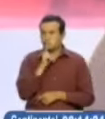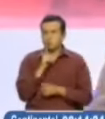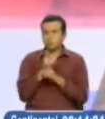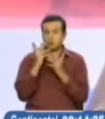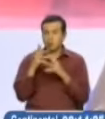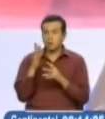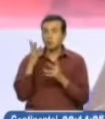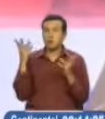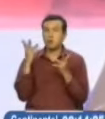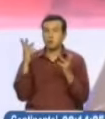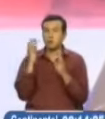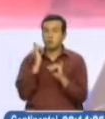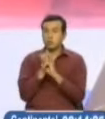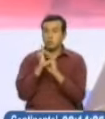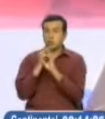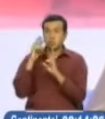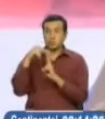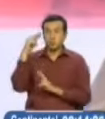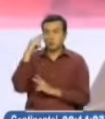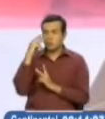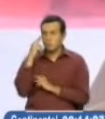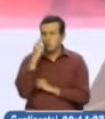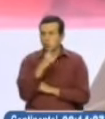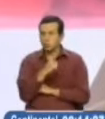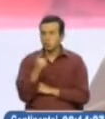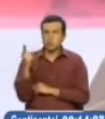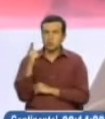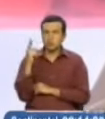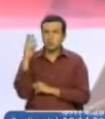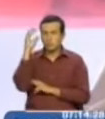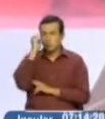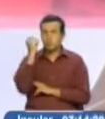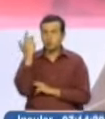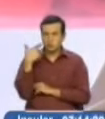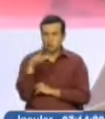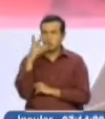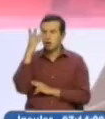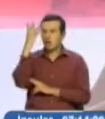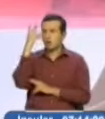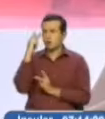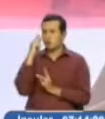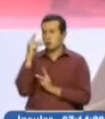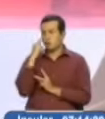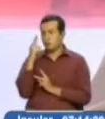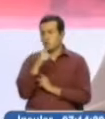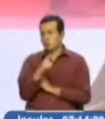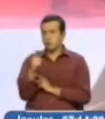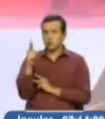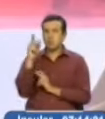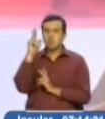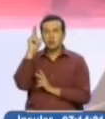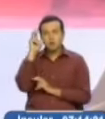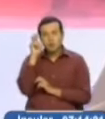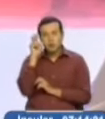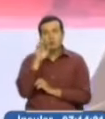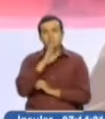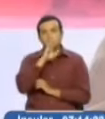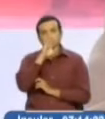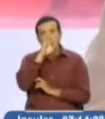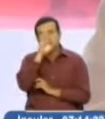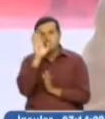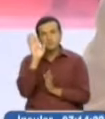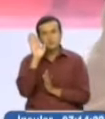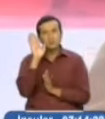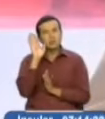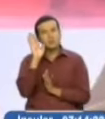que apelaba a la situación regional. Y evidentemente ya había visos. Y yo creo que ahí, yo tengo la impresión siempre de que a veces